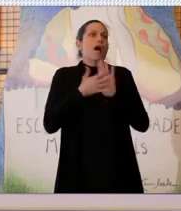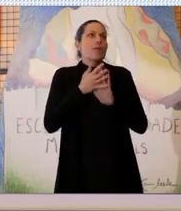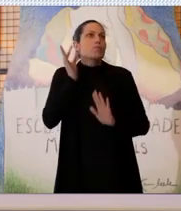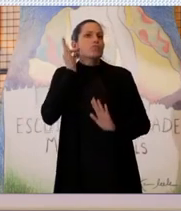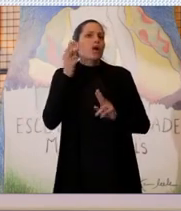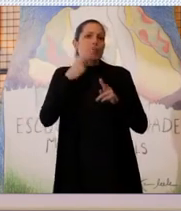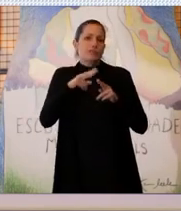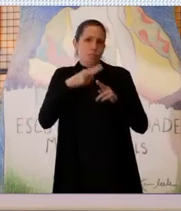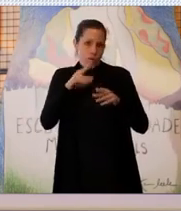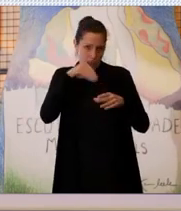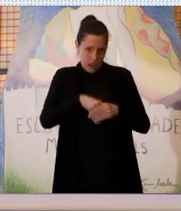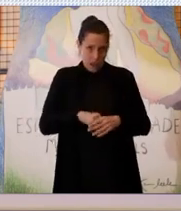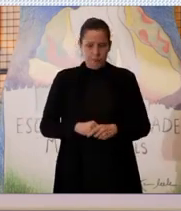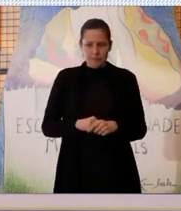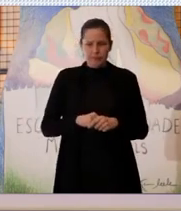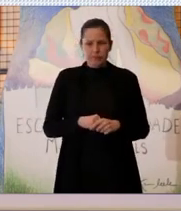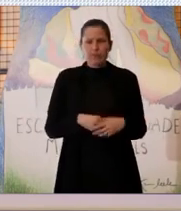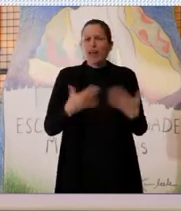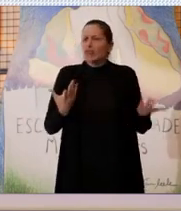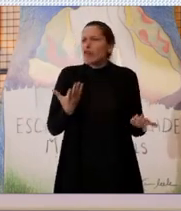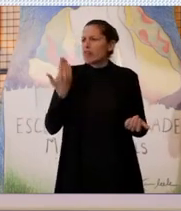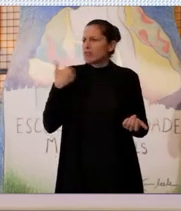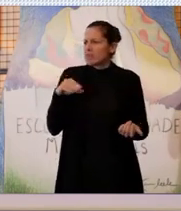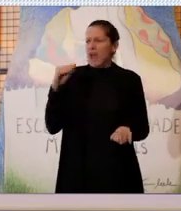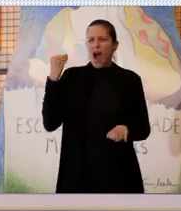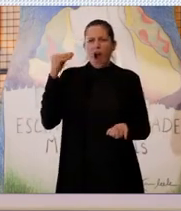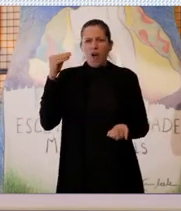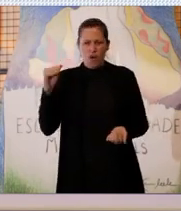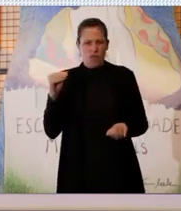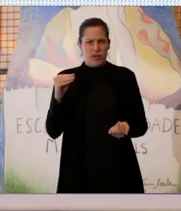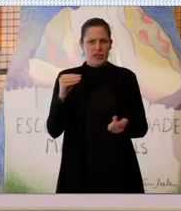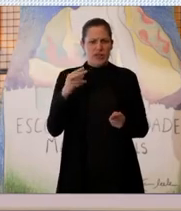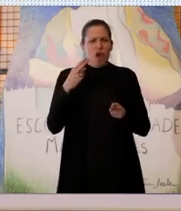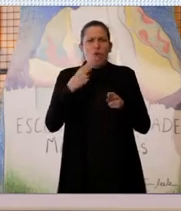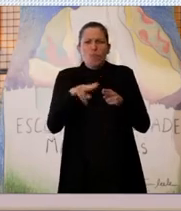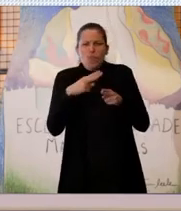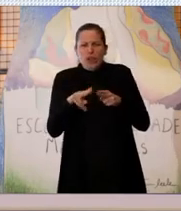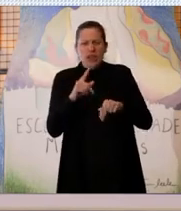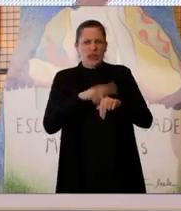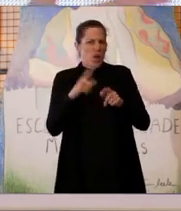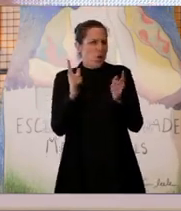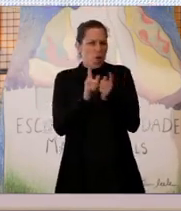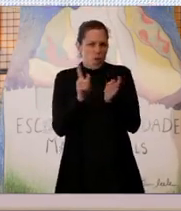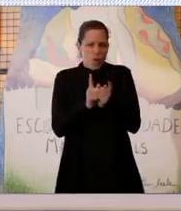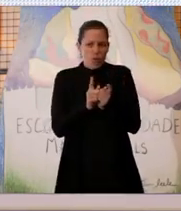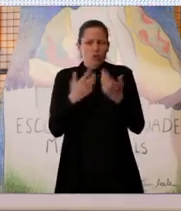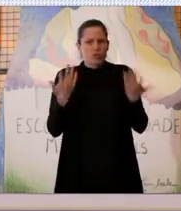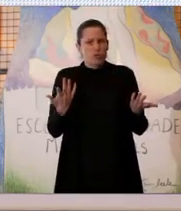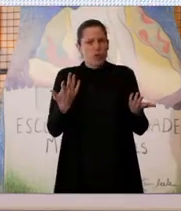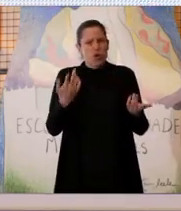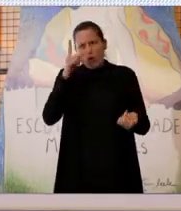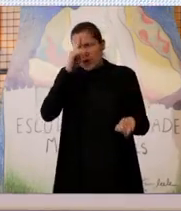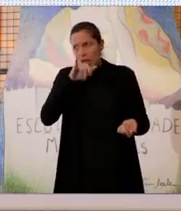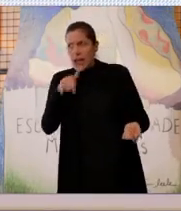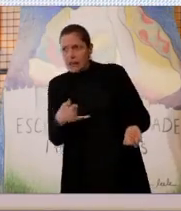que tan jóvenes con tan poco tiempo ya en política estáis tan cansadas No yo no sé si es cansada o hartas